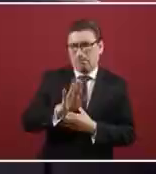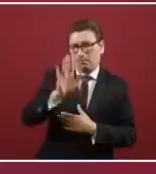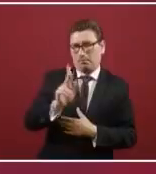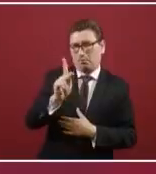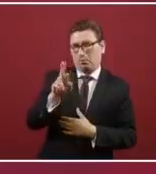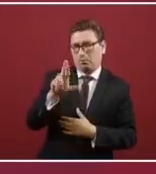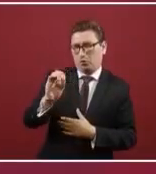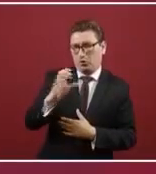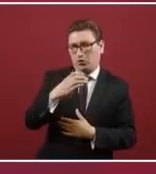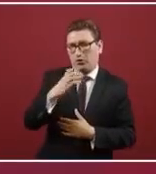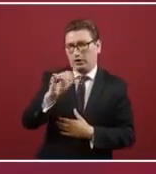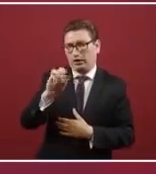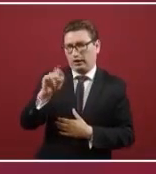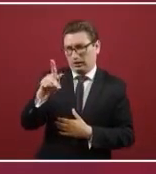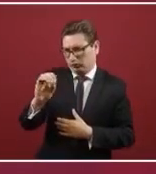Procampo,